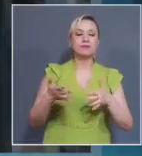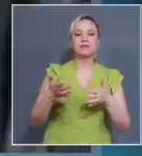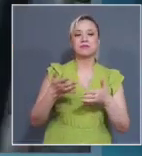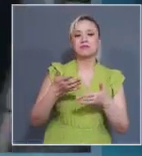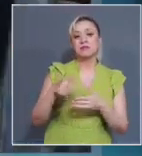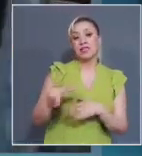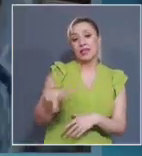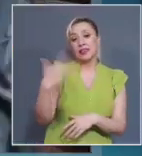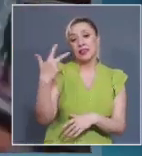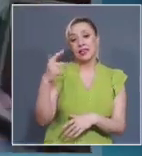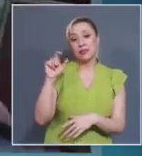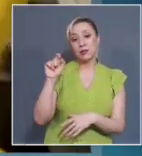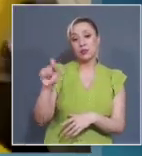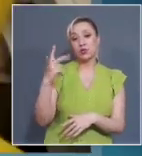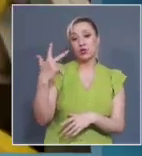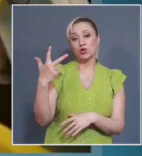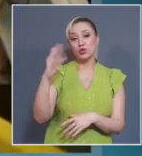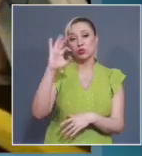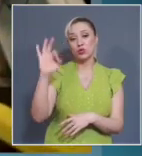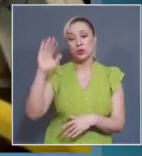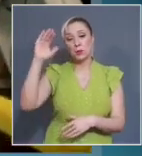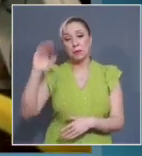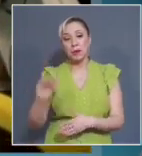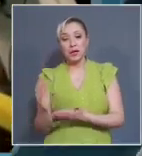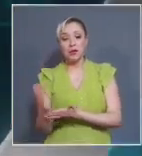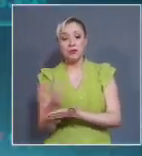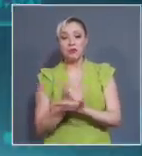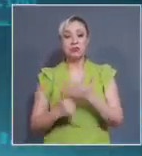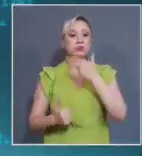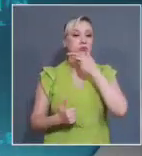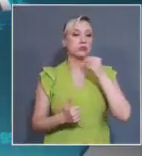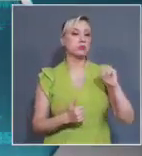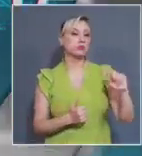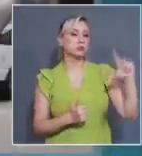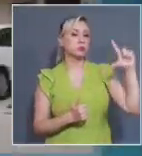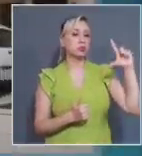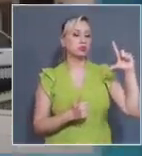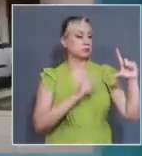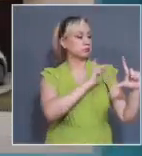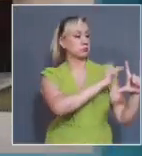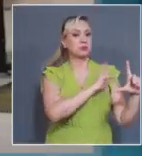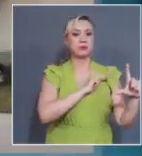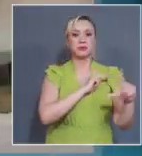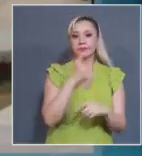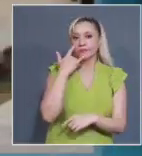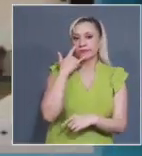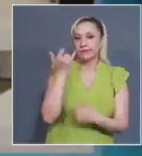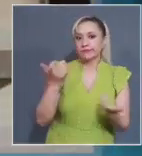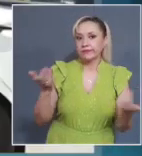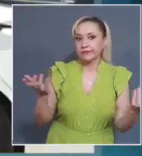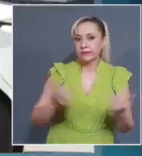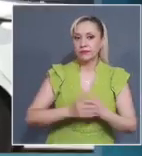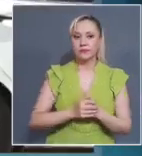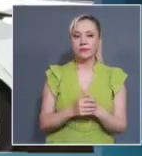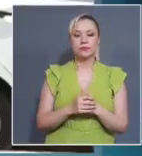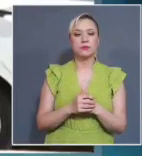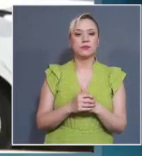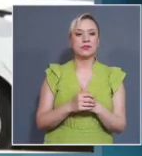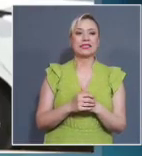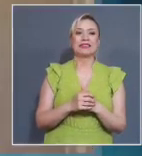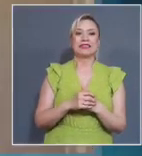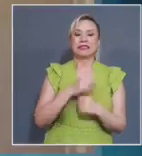13.8% menos que los hombres con la misma calificación. La cartera vencida del Infonavit